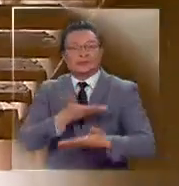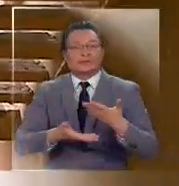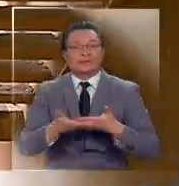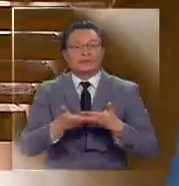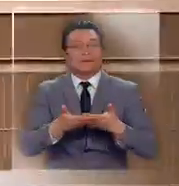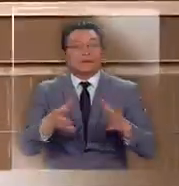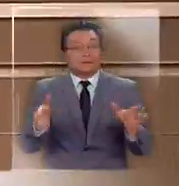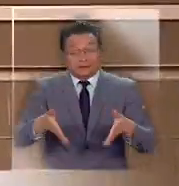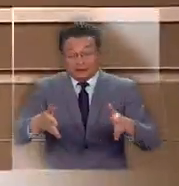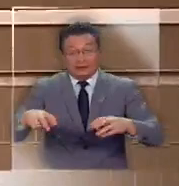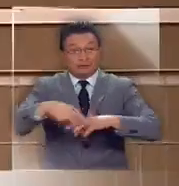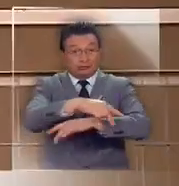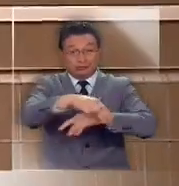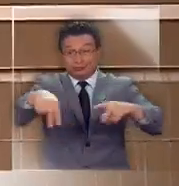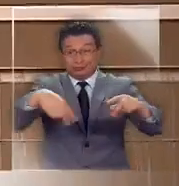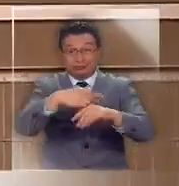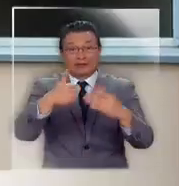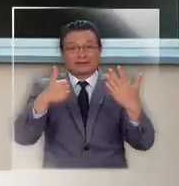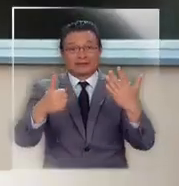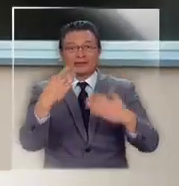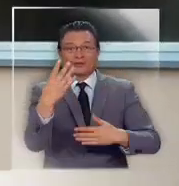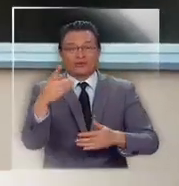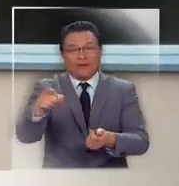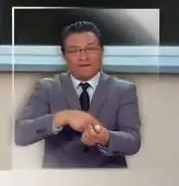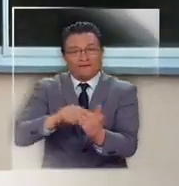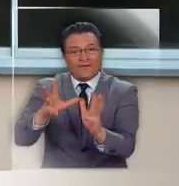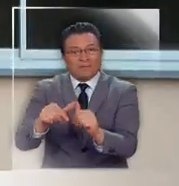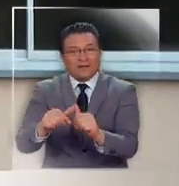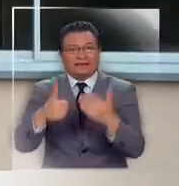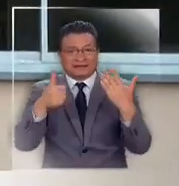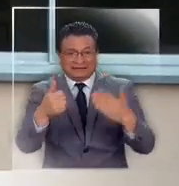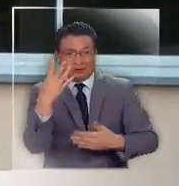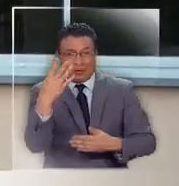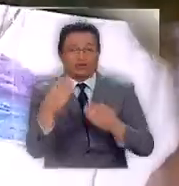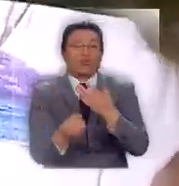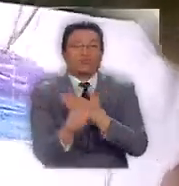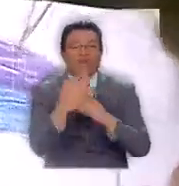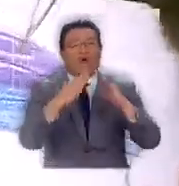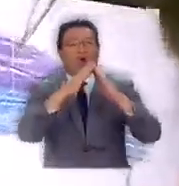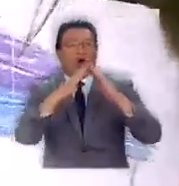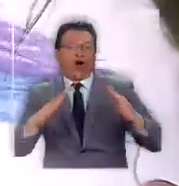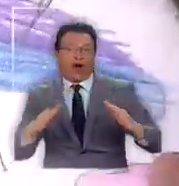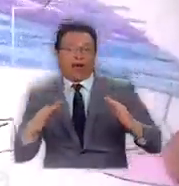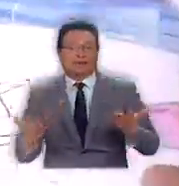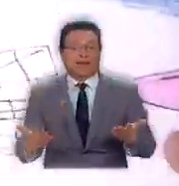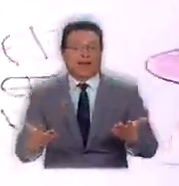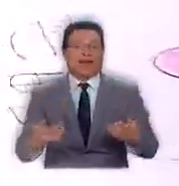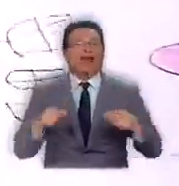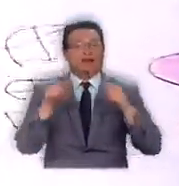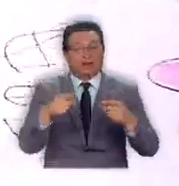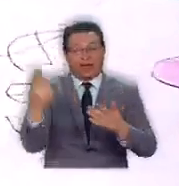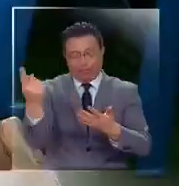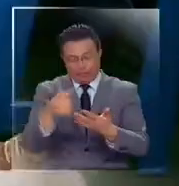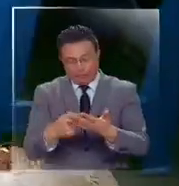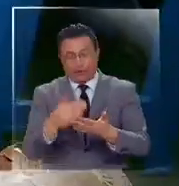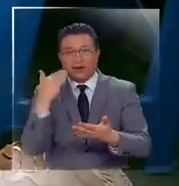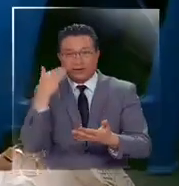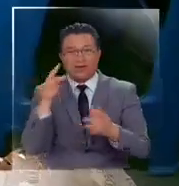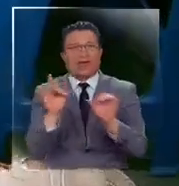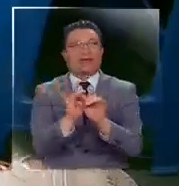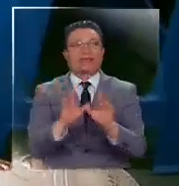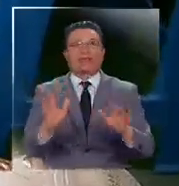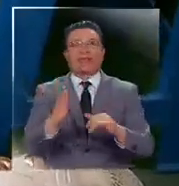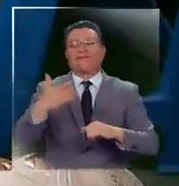se repletan de 64 familias, de 64 nuevos hogares. El dibujo de Sofía y Mónica está listo. Es